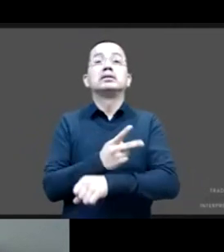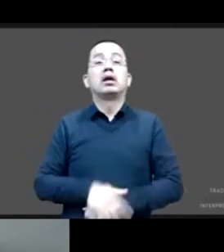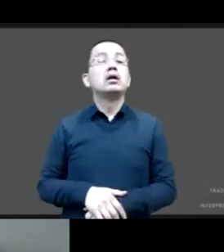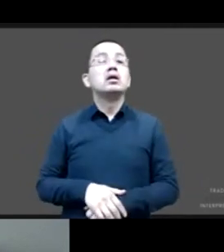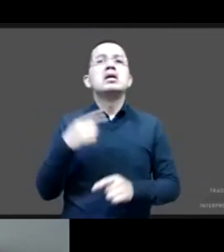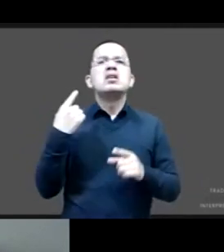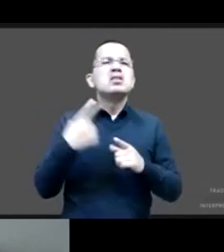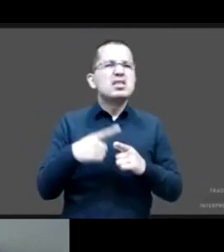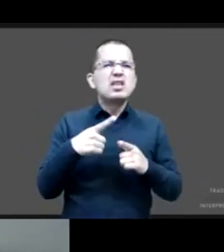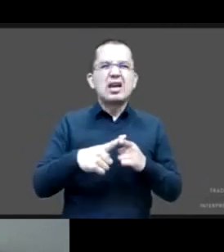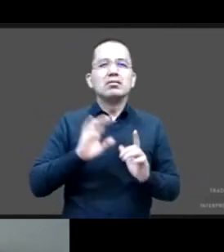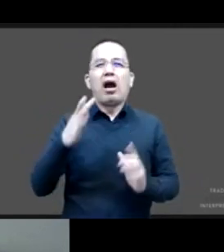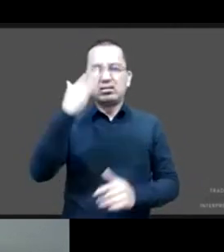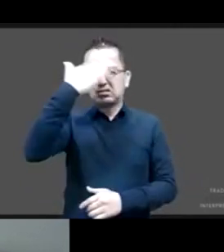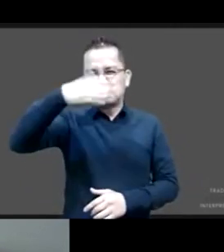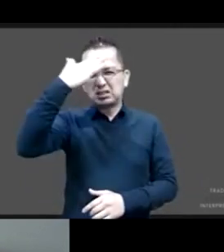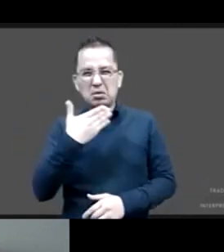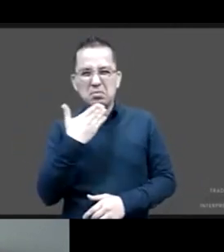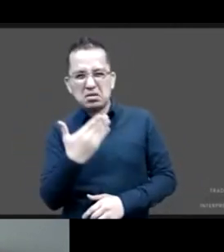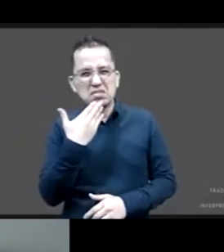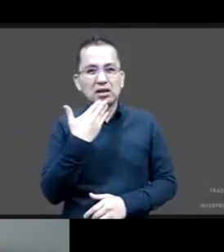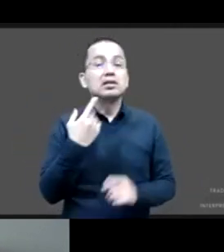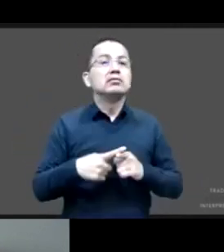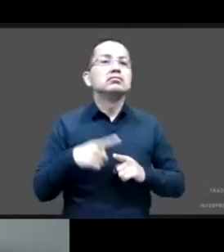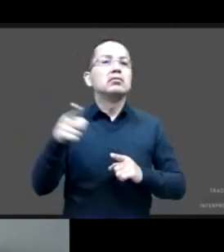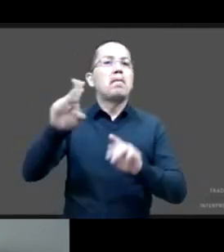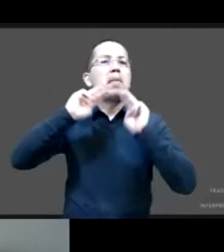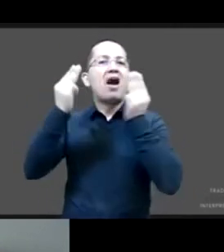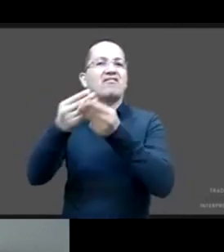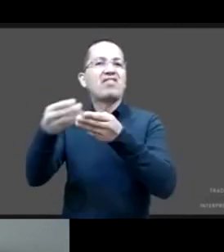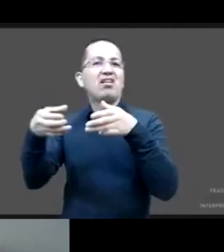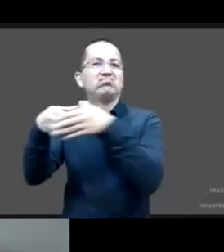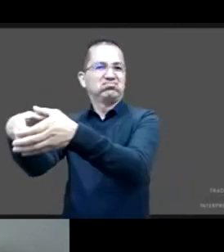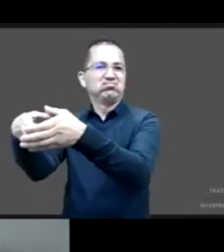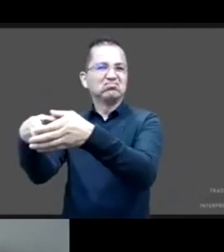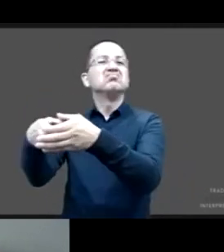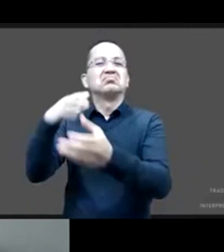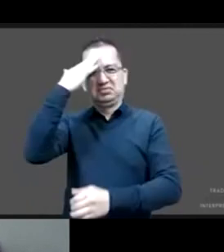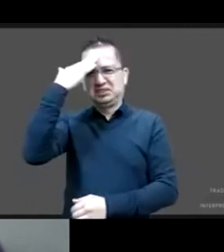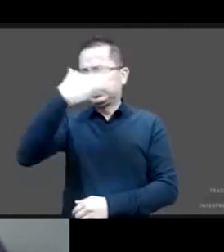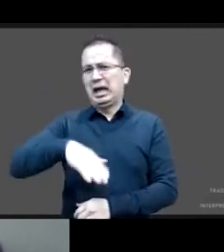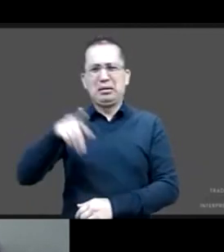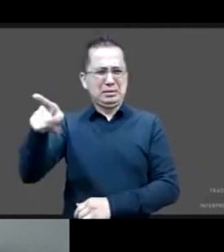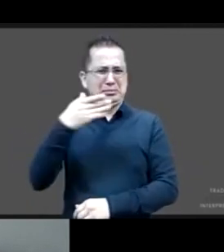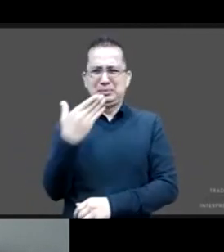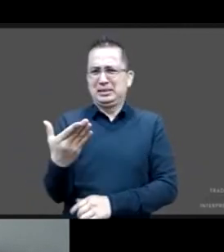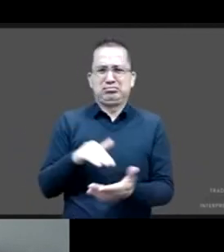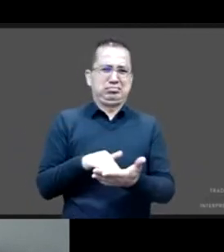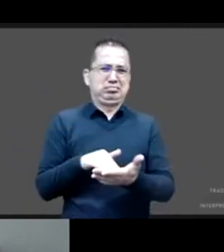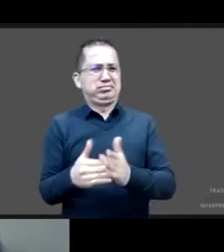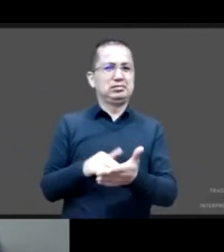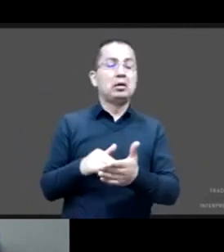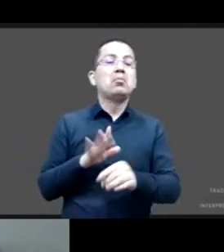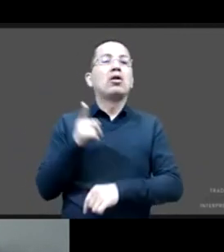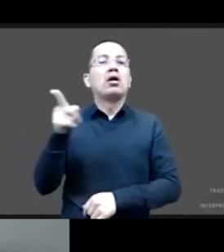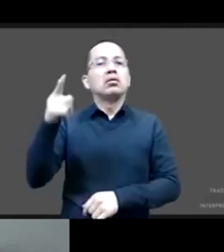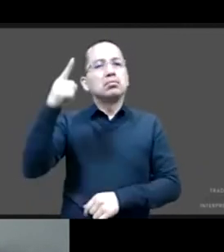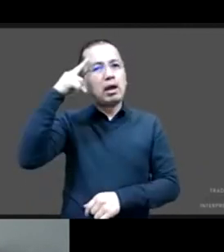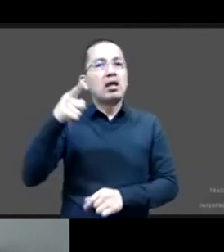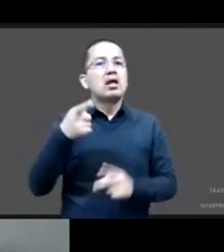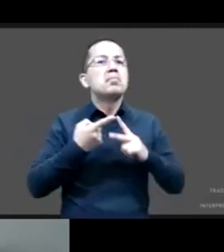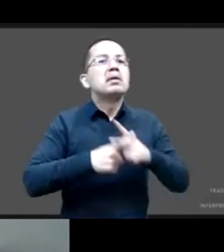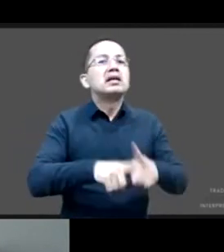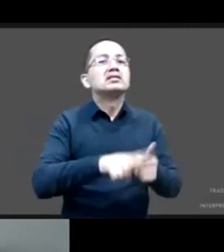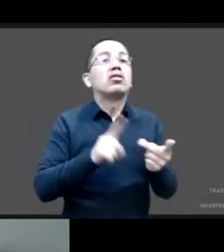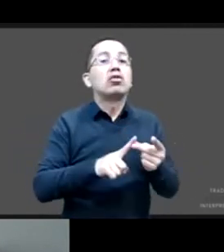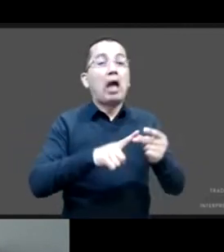cárteles ellos empezaron la digamos penetración en México de la vida social de abajo para arriba